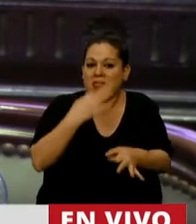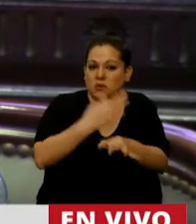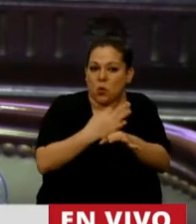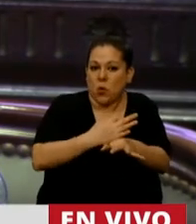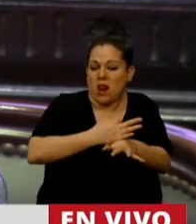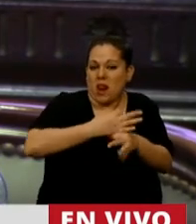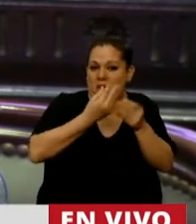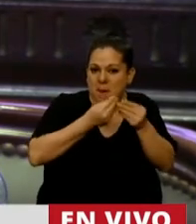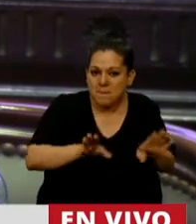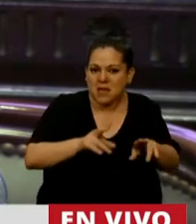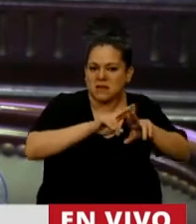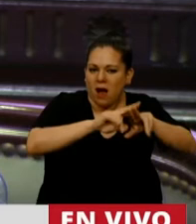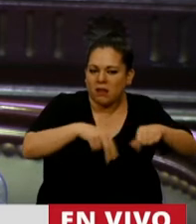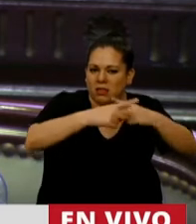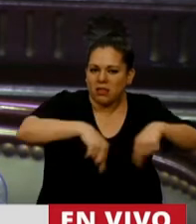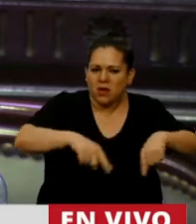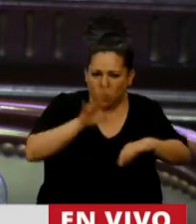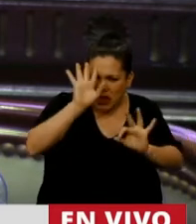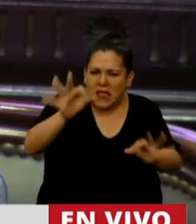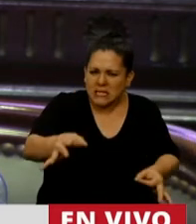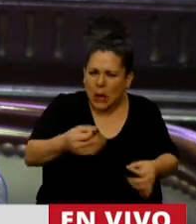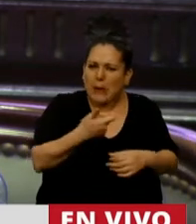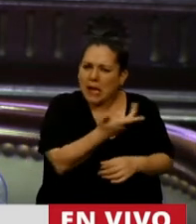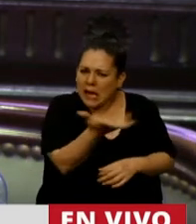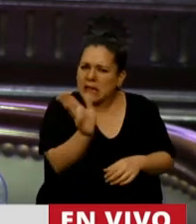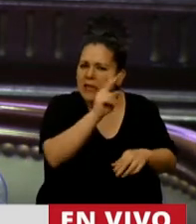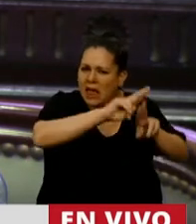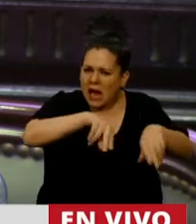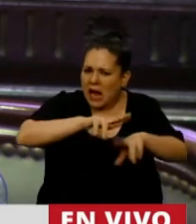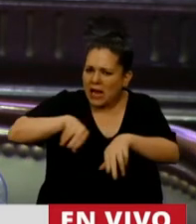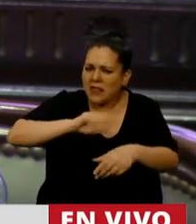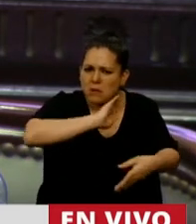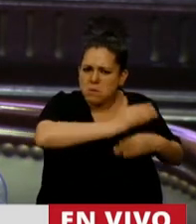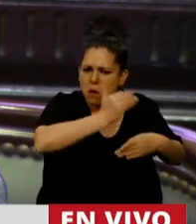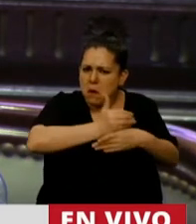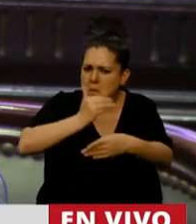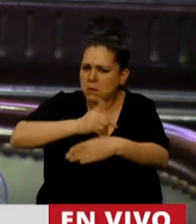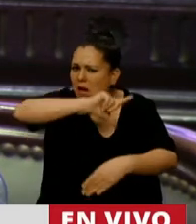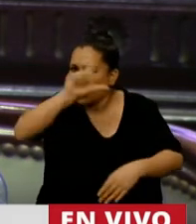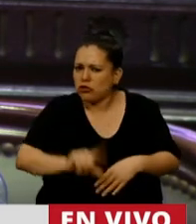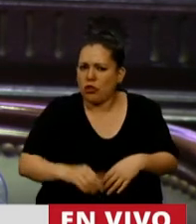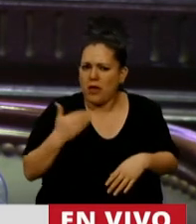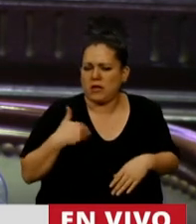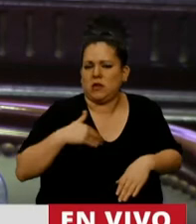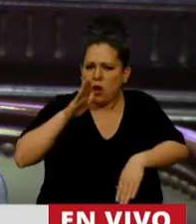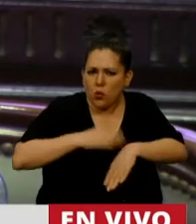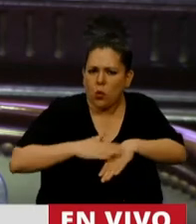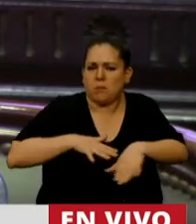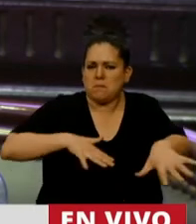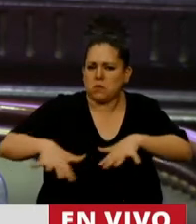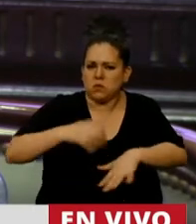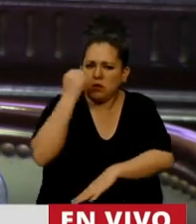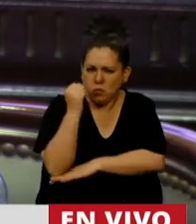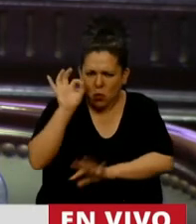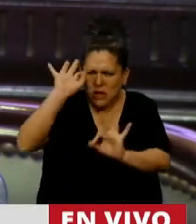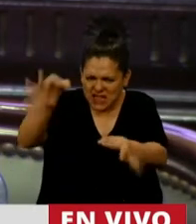en cuenta la cantidad de jardines que han tenido que cerrar sus puertas en todo el país por esta crisis económica?